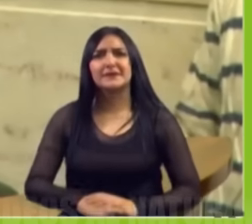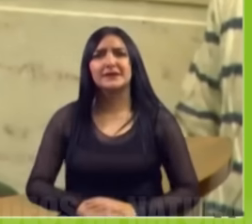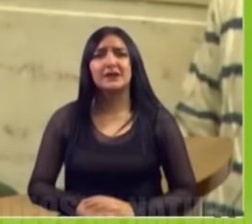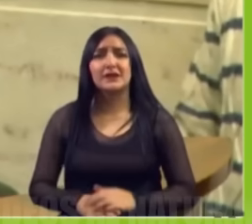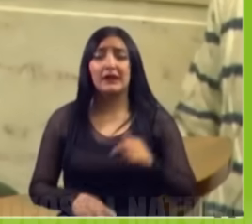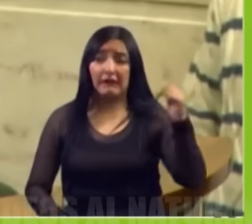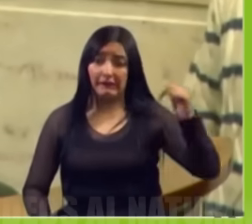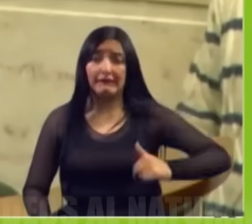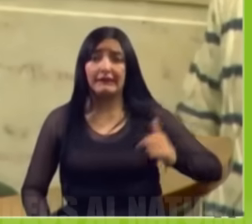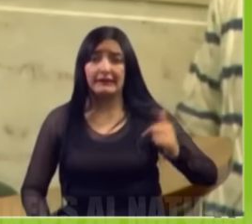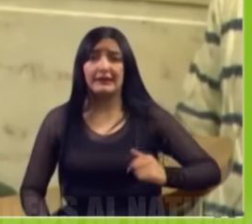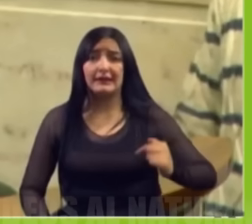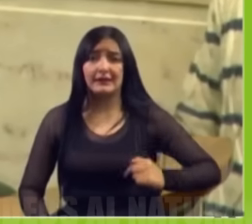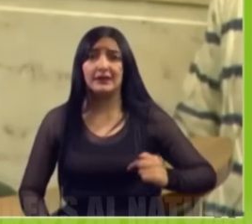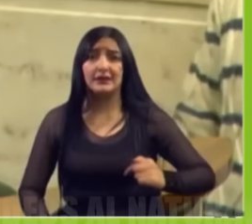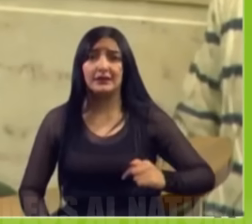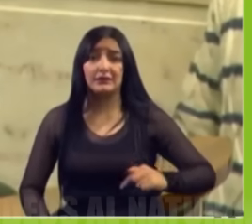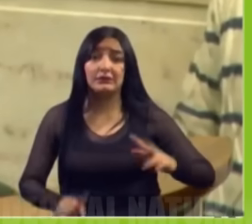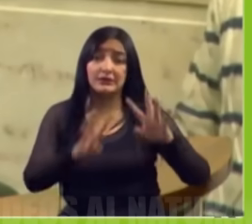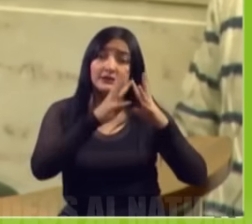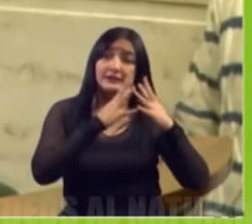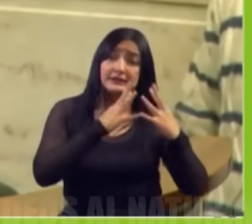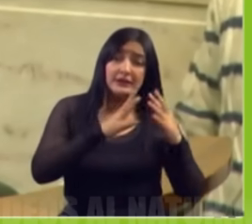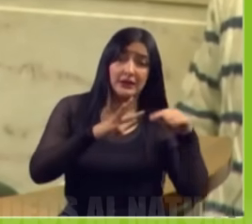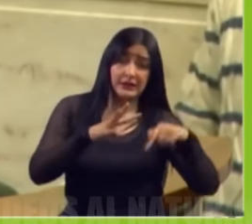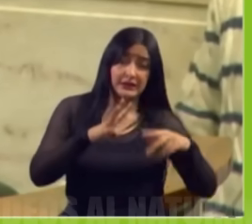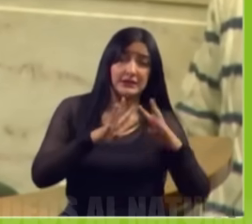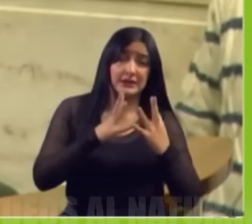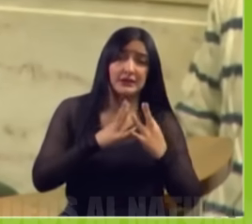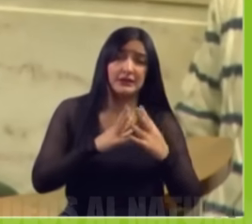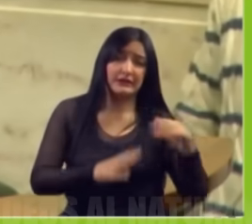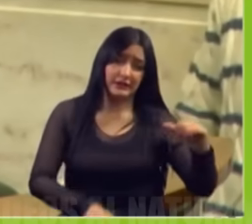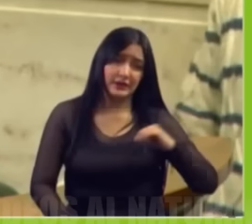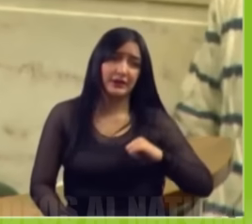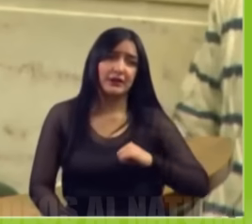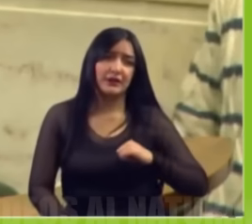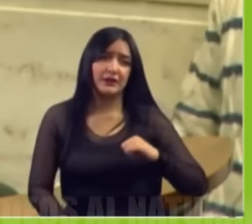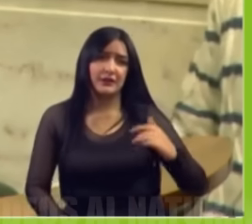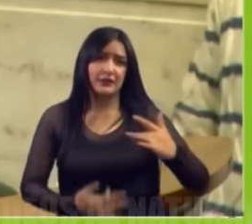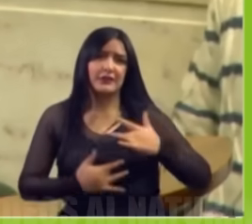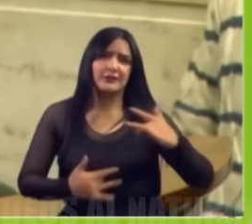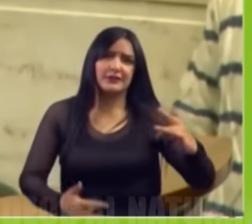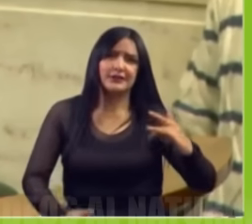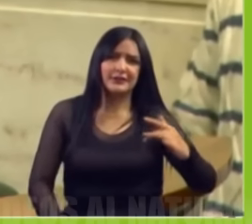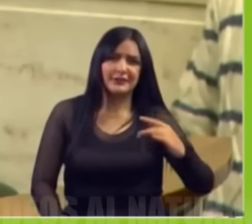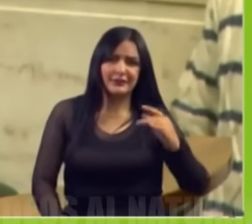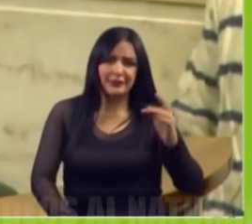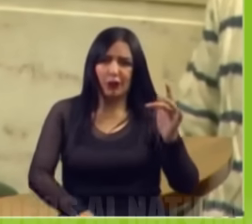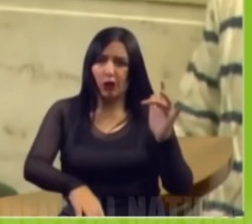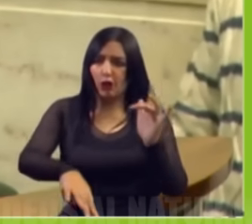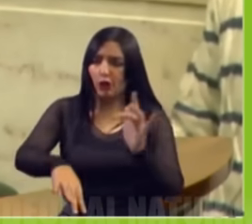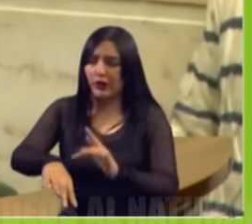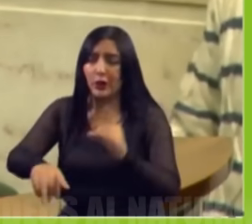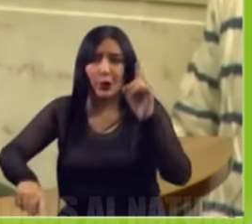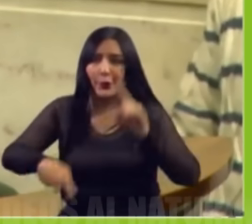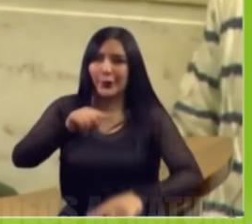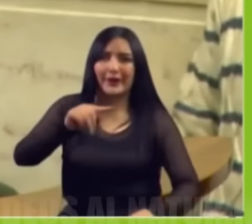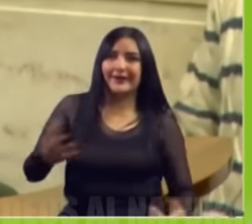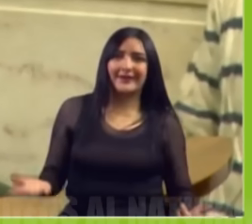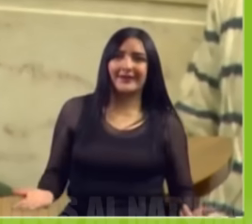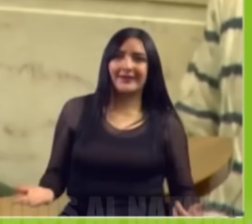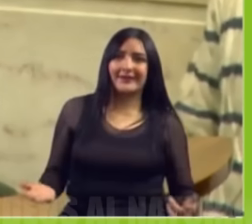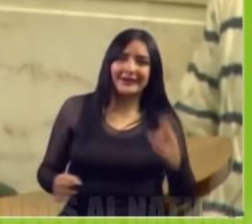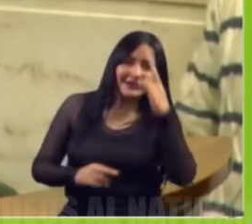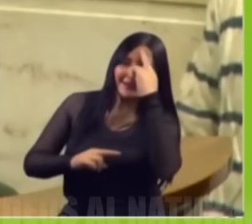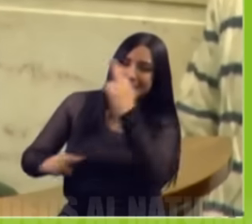que aquí el Senado tiene una dignidad intocable, que si él